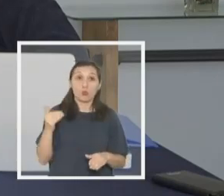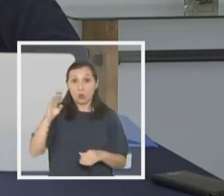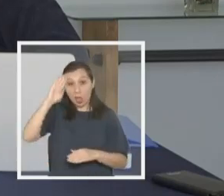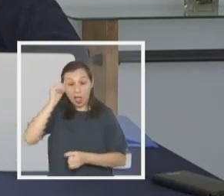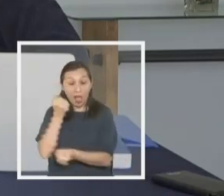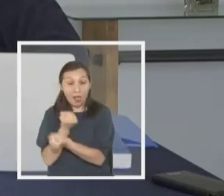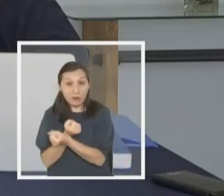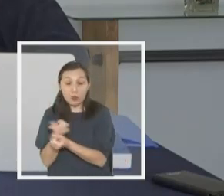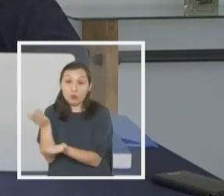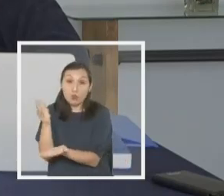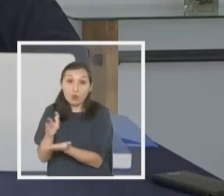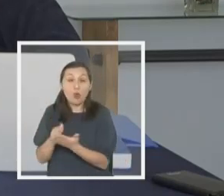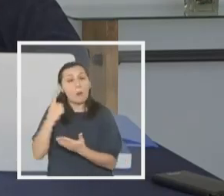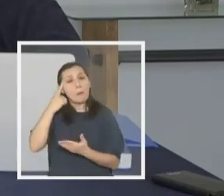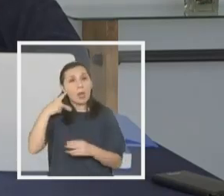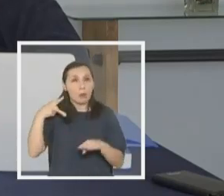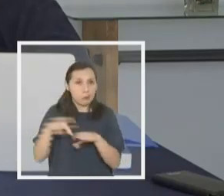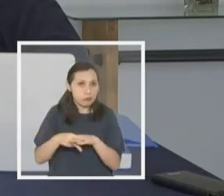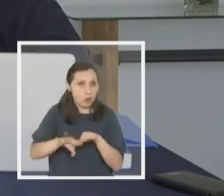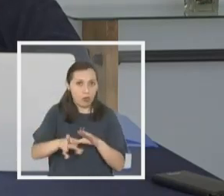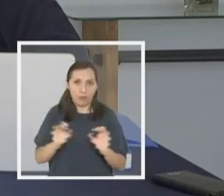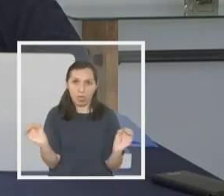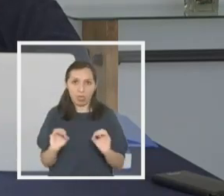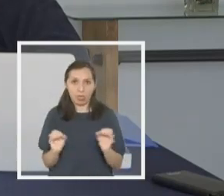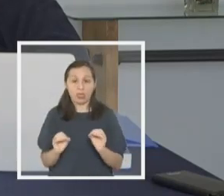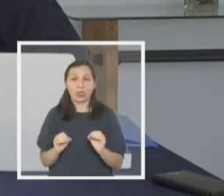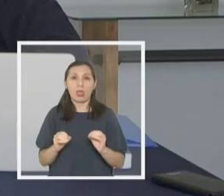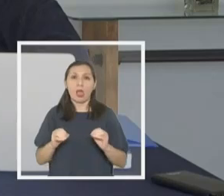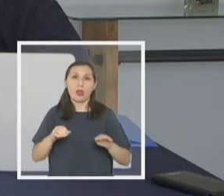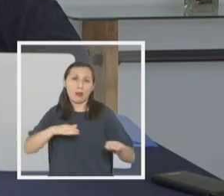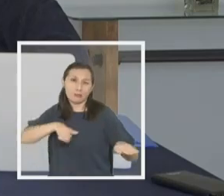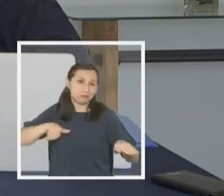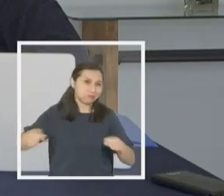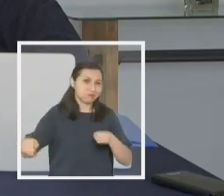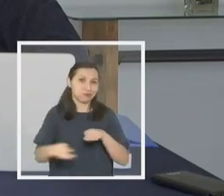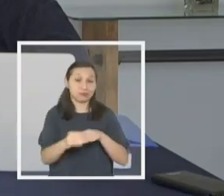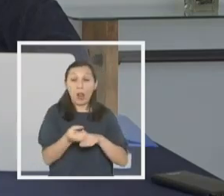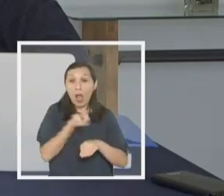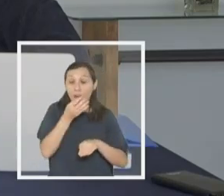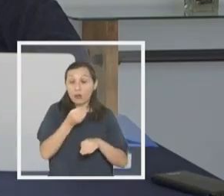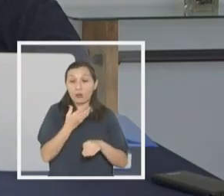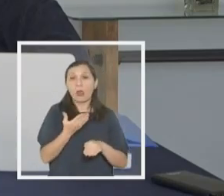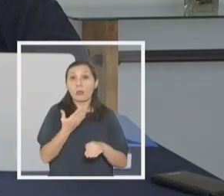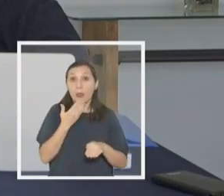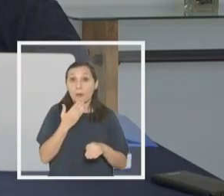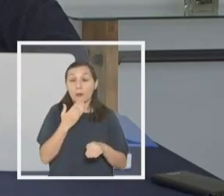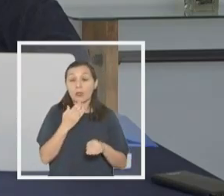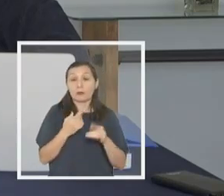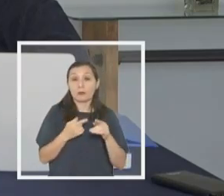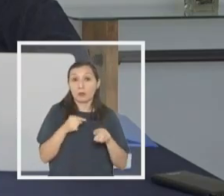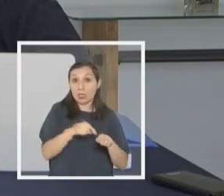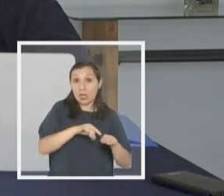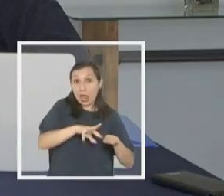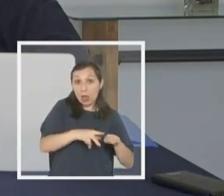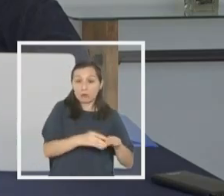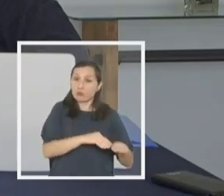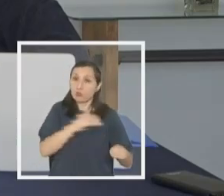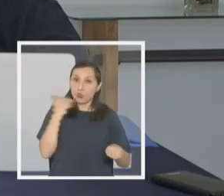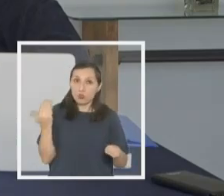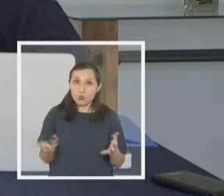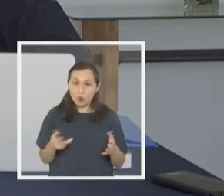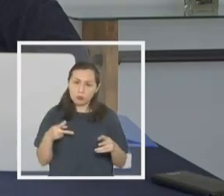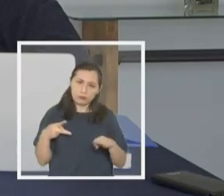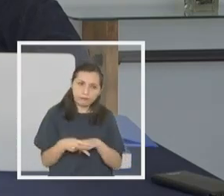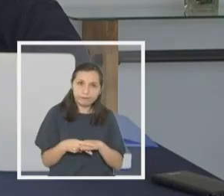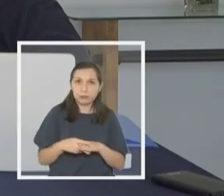se frustró. Un portonazo que se intentó hacer en la Florida también se frustró, terminando el delincuente muerto. En